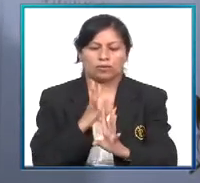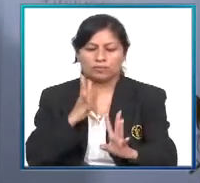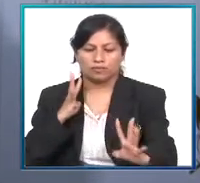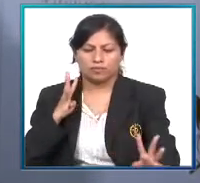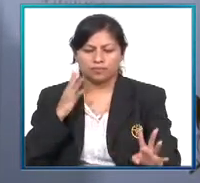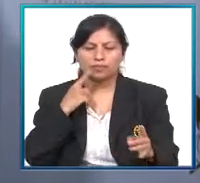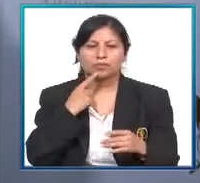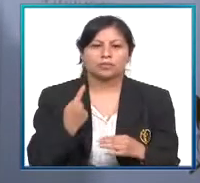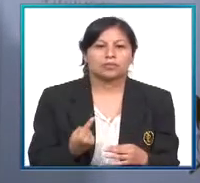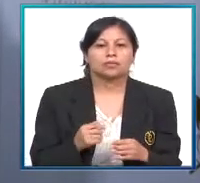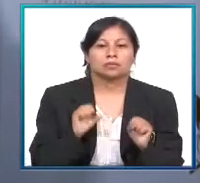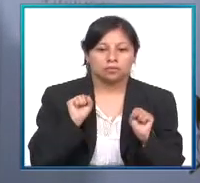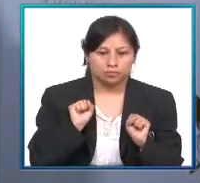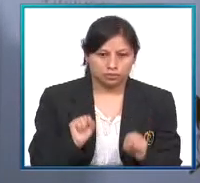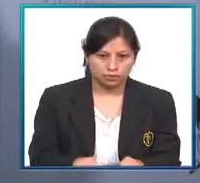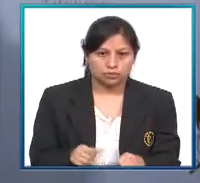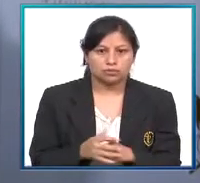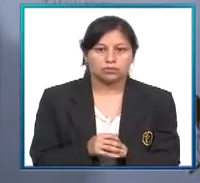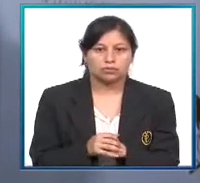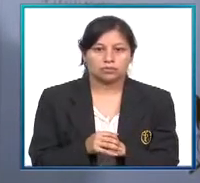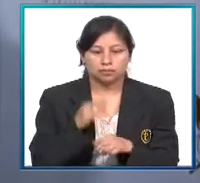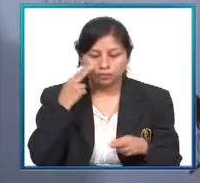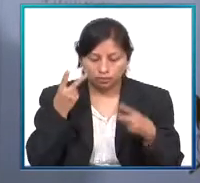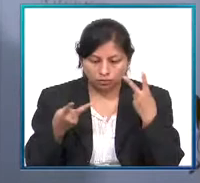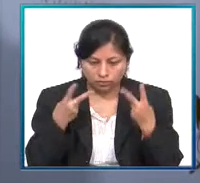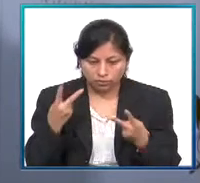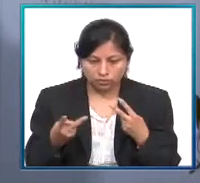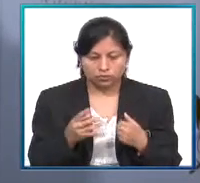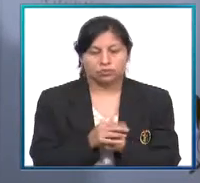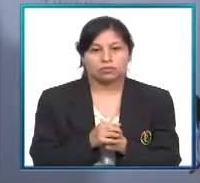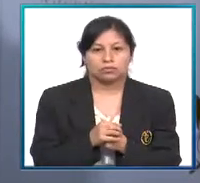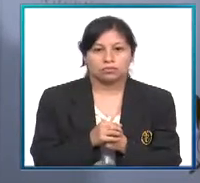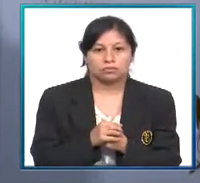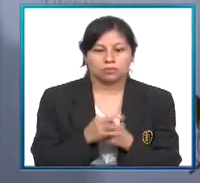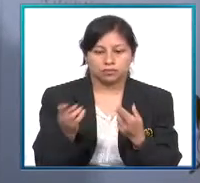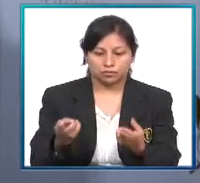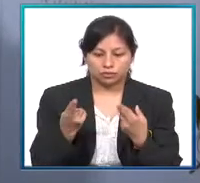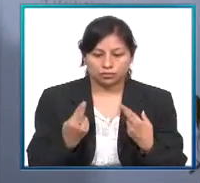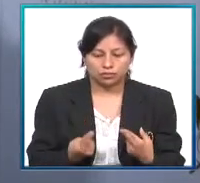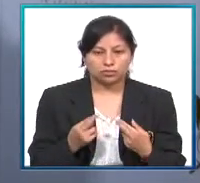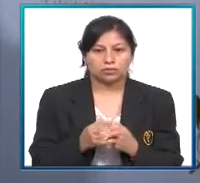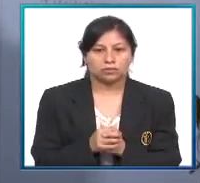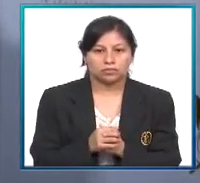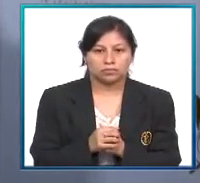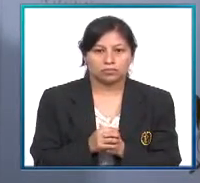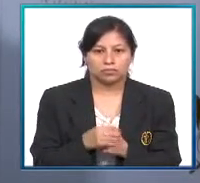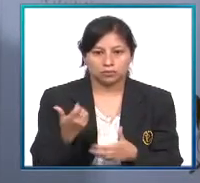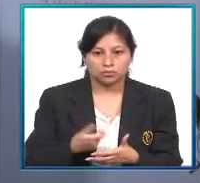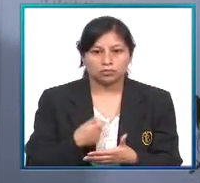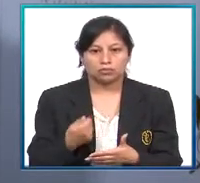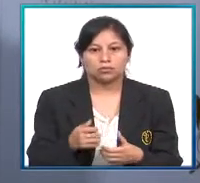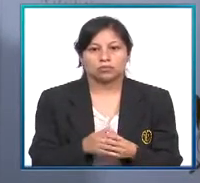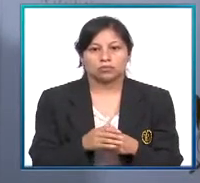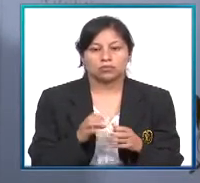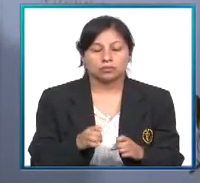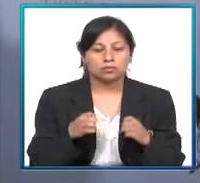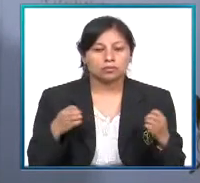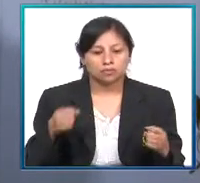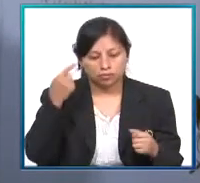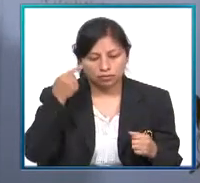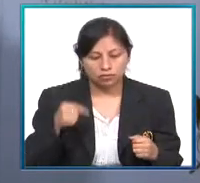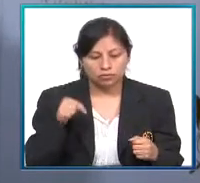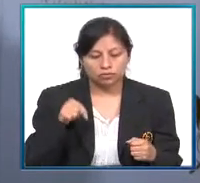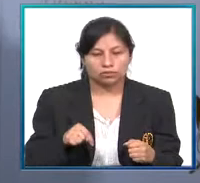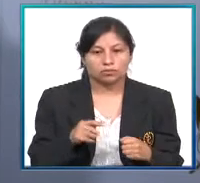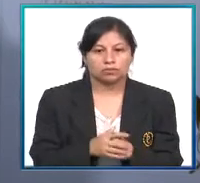hacer un trámite para poder revisar, para poder recibir este beneficio. Entonces, el día de hoy